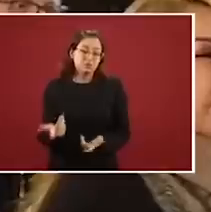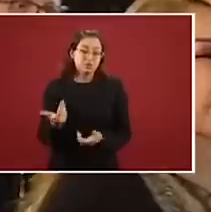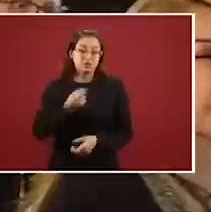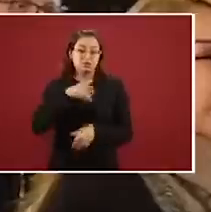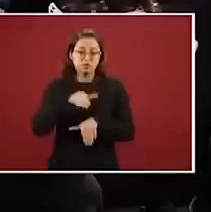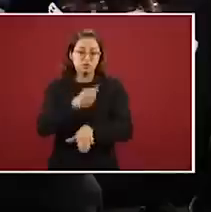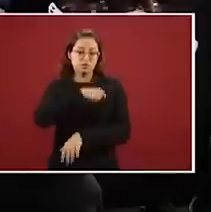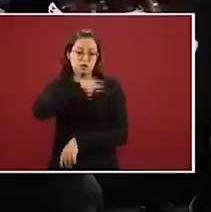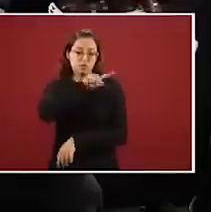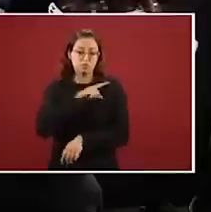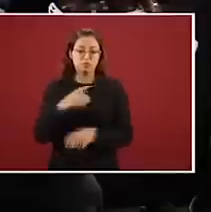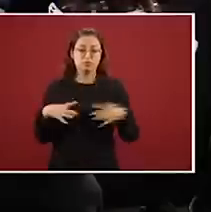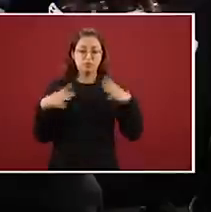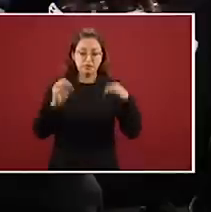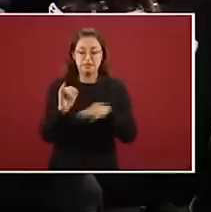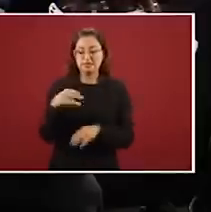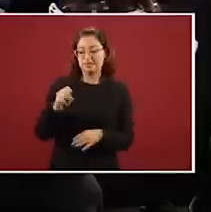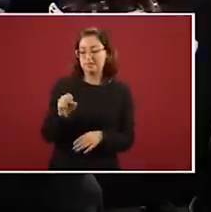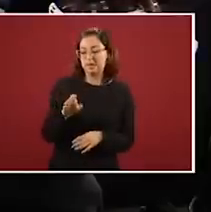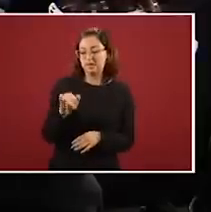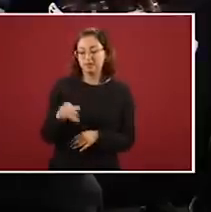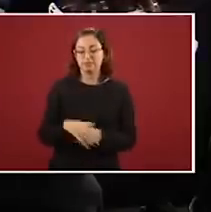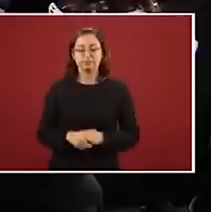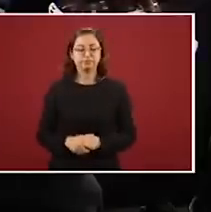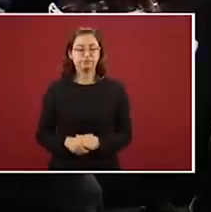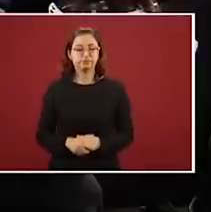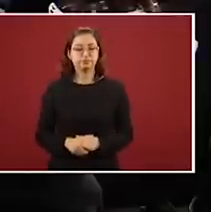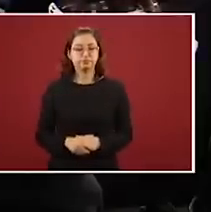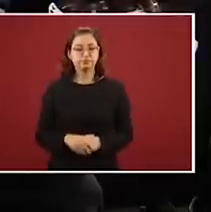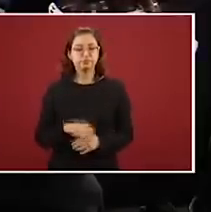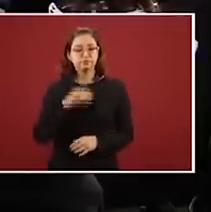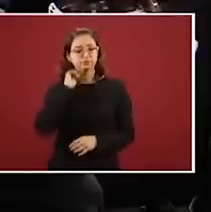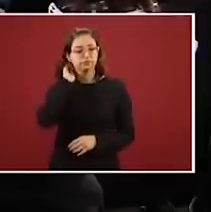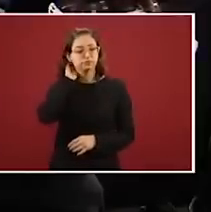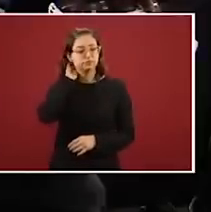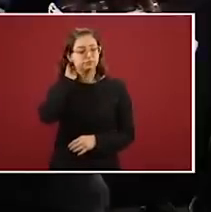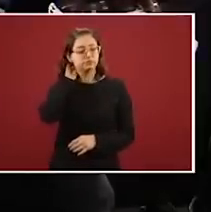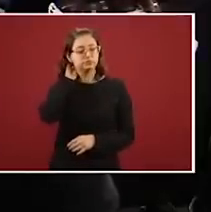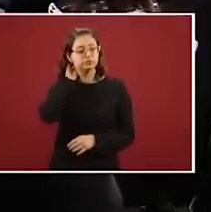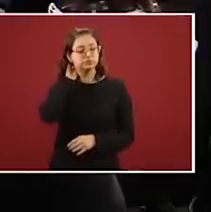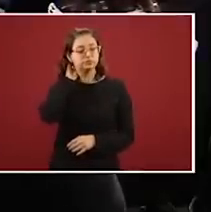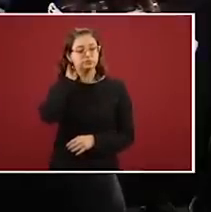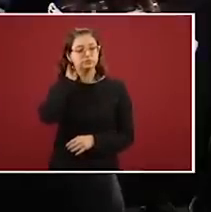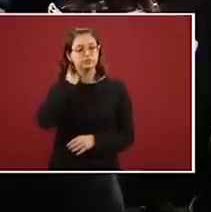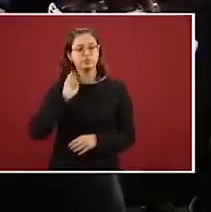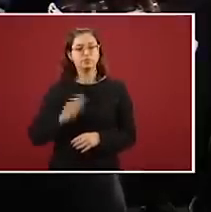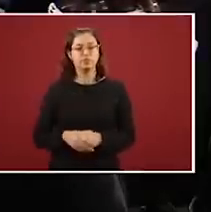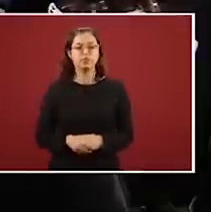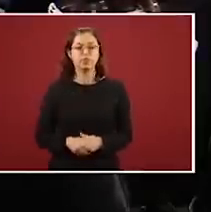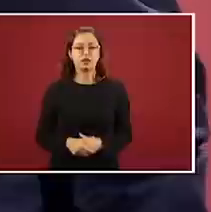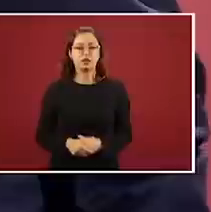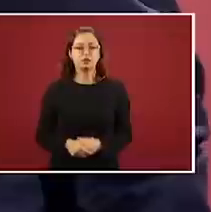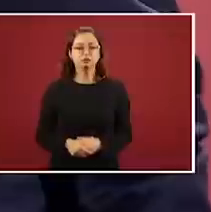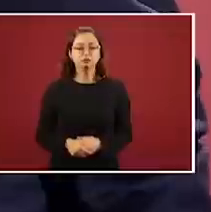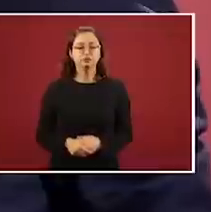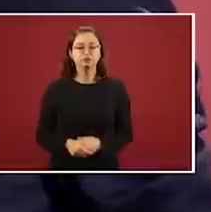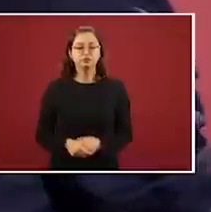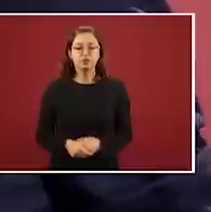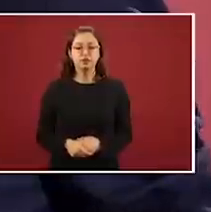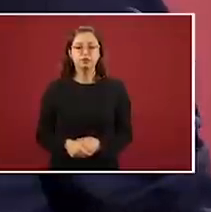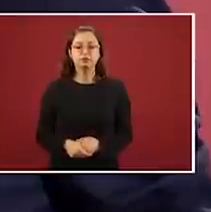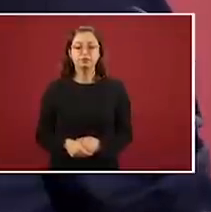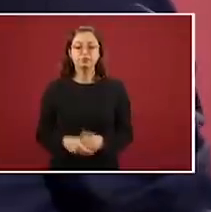una segunda pregunta. Sí, tenemos que ir resolviendo lo de las